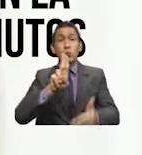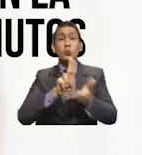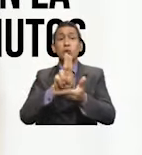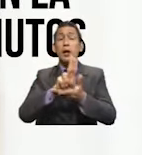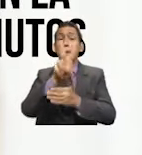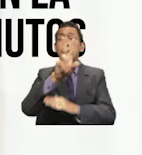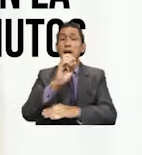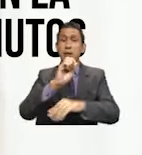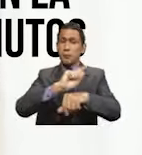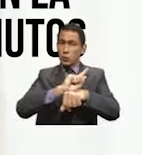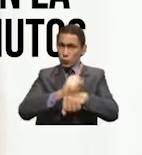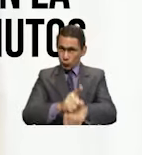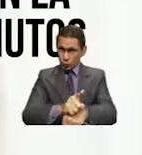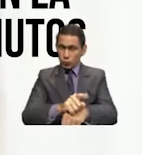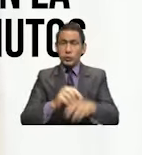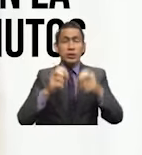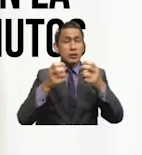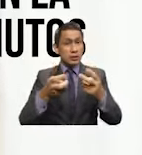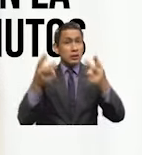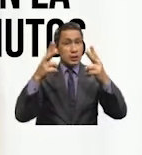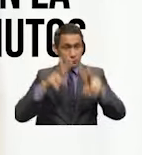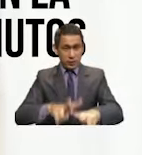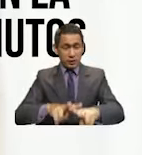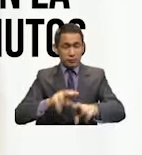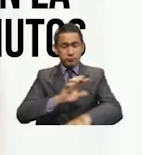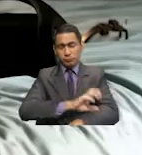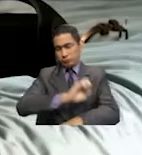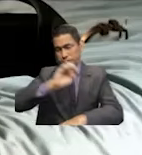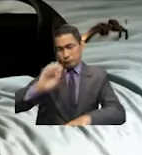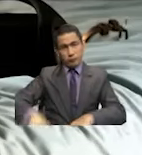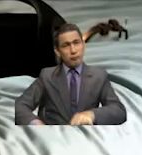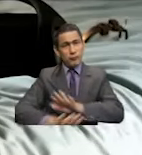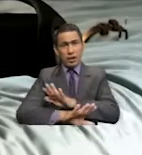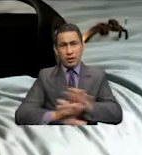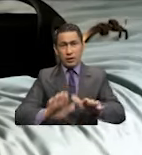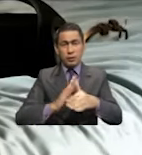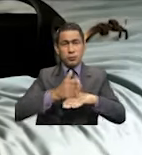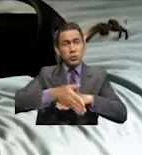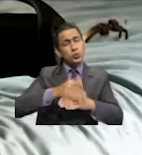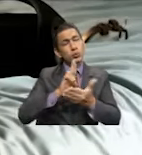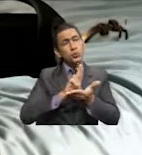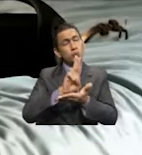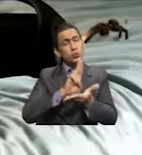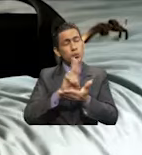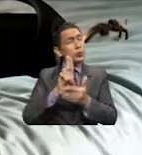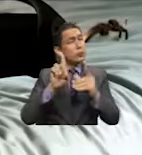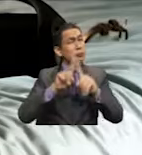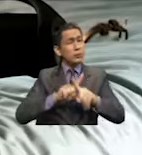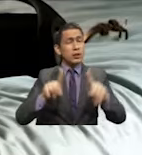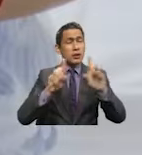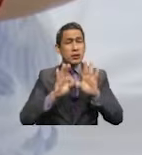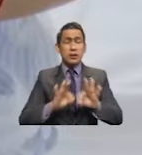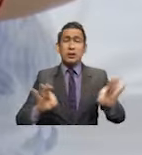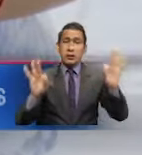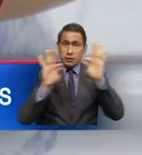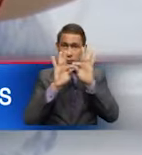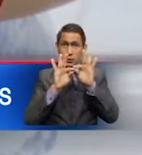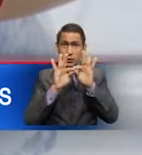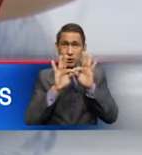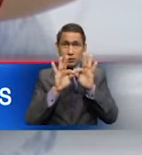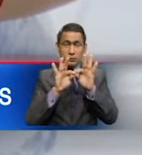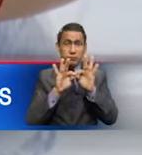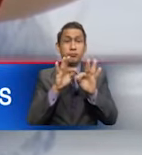minutos, así como retirarla por completo tras su aplicación. Pero lo más importante, percatarse si quien emite